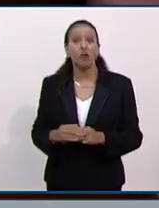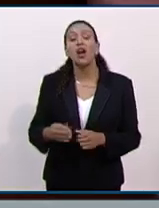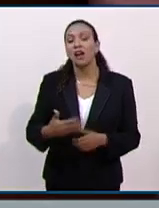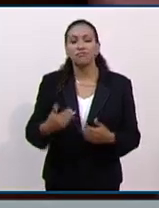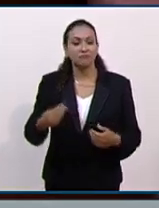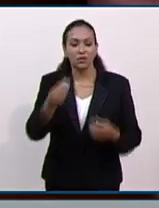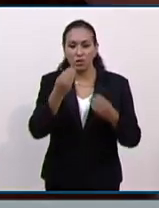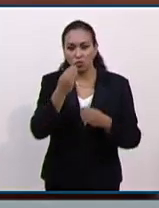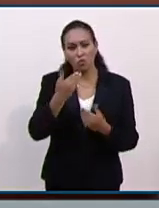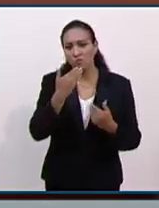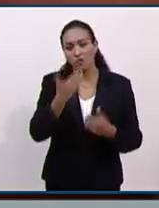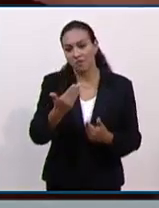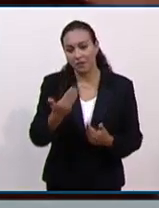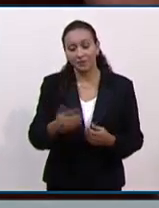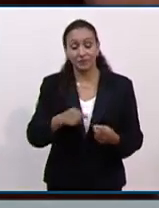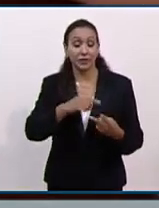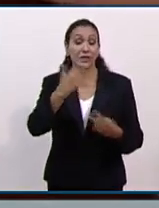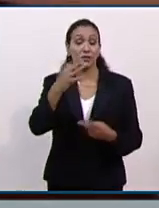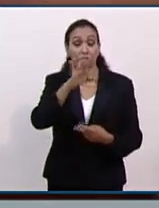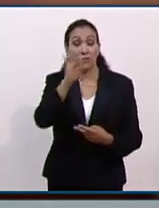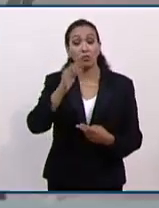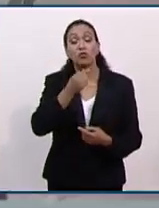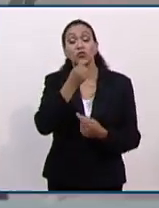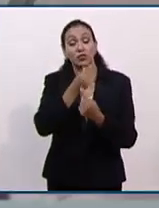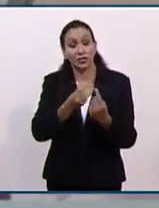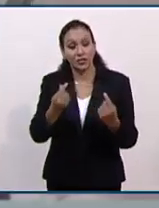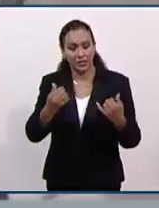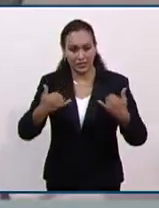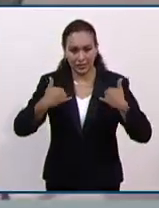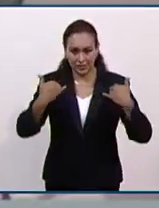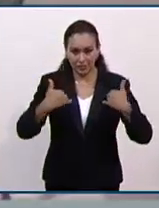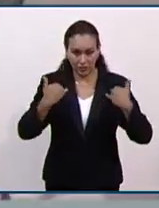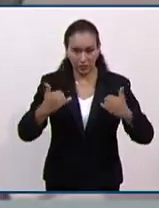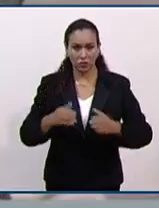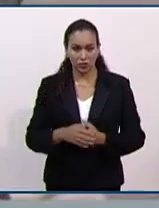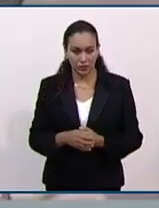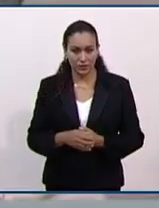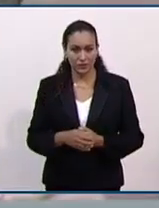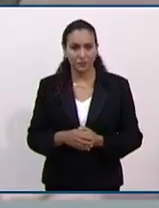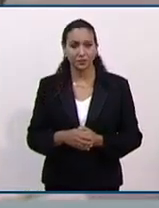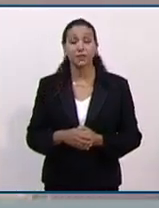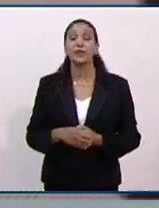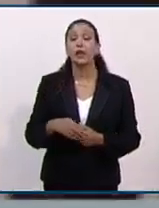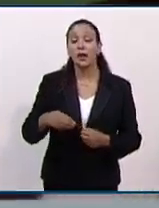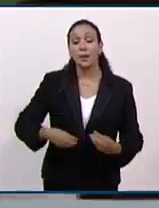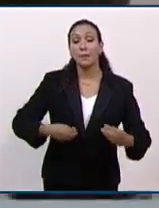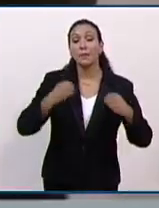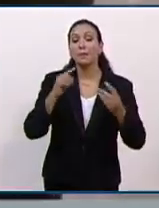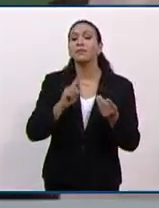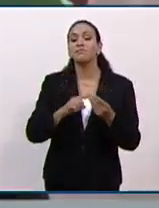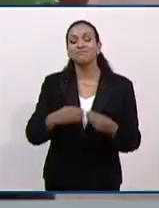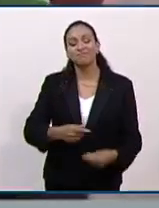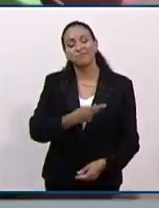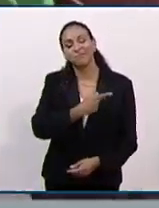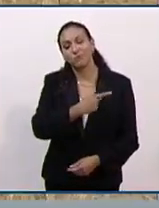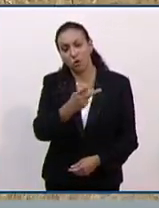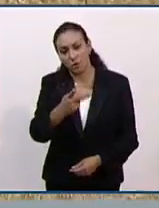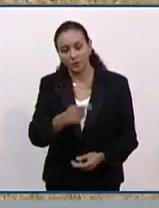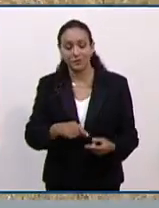desnutrición crónica. El 50% de niñas, niños, niñas y adolescentes viven en pobreza. Y